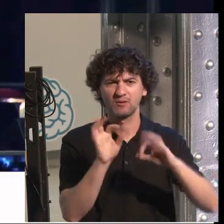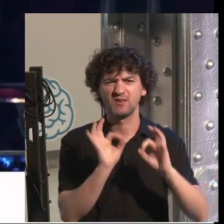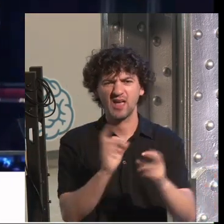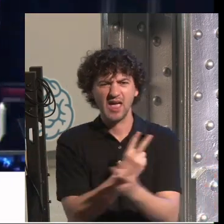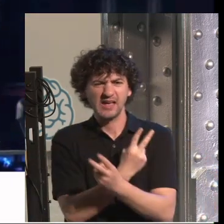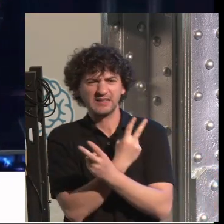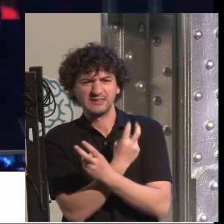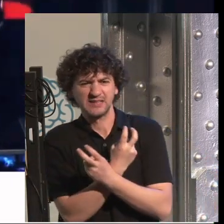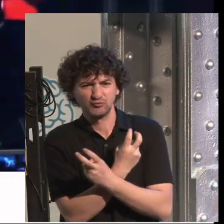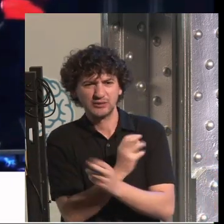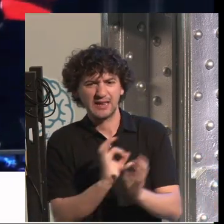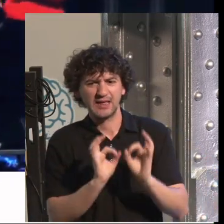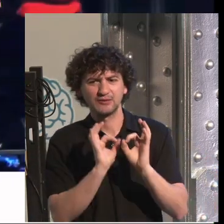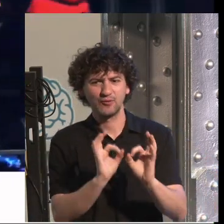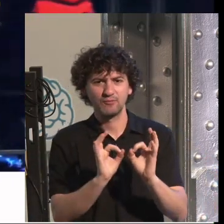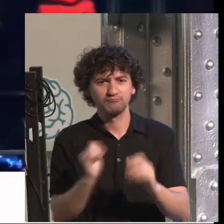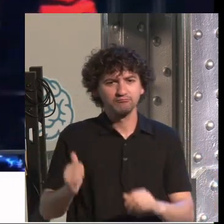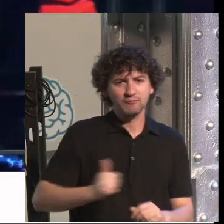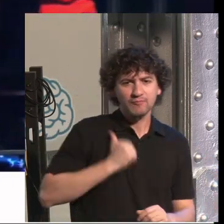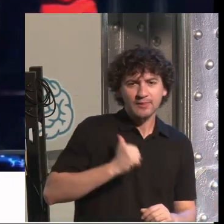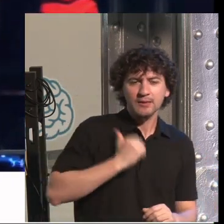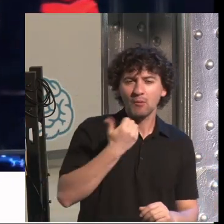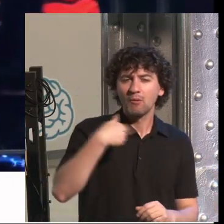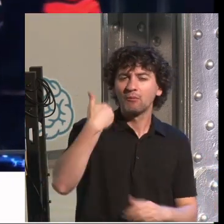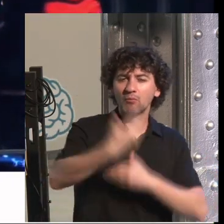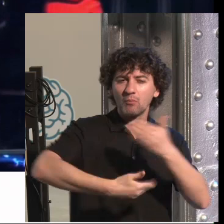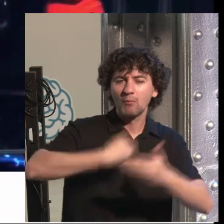gracias a los exoesqueletos esta persona puede volver a caminar.